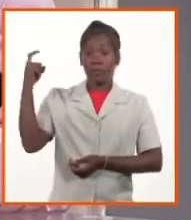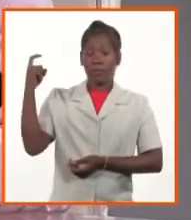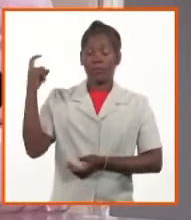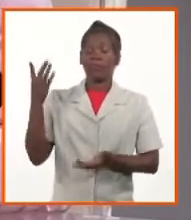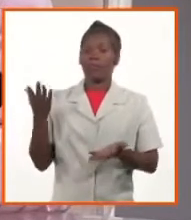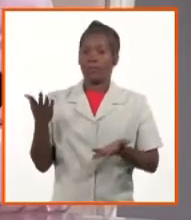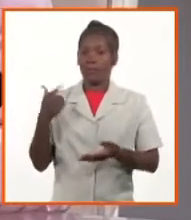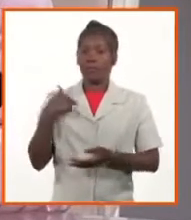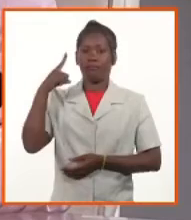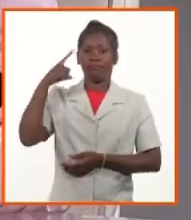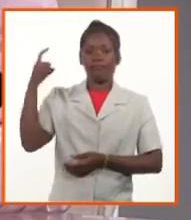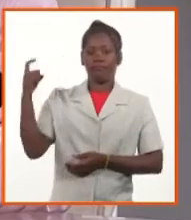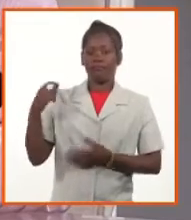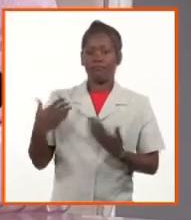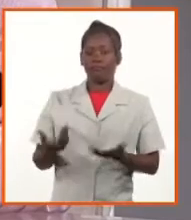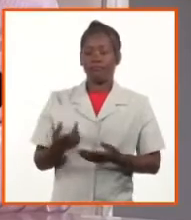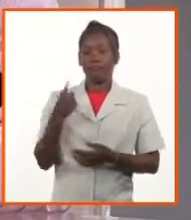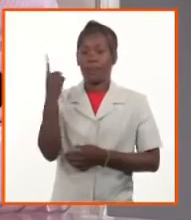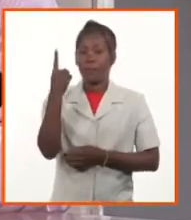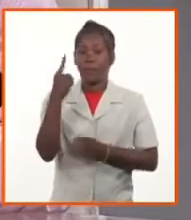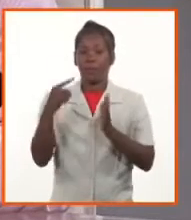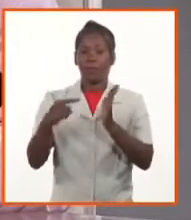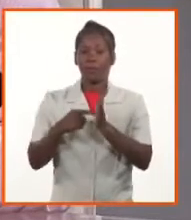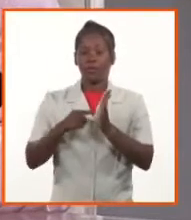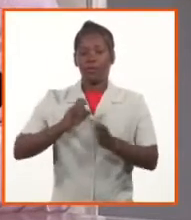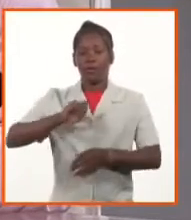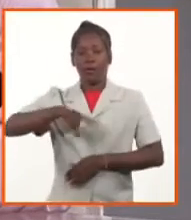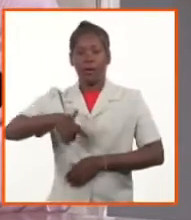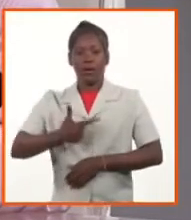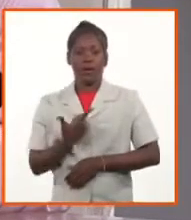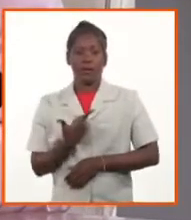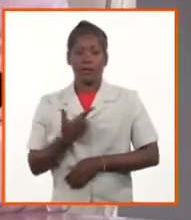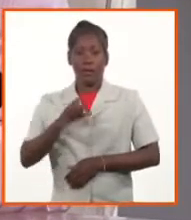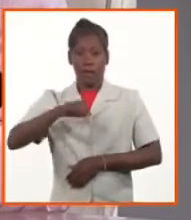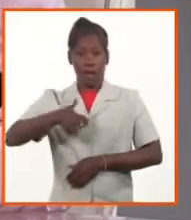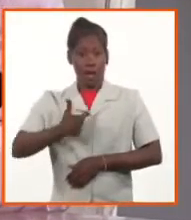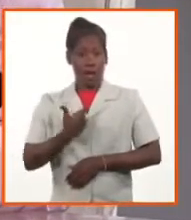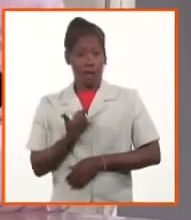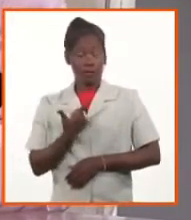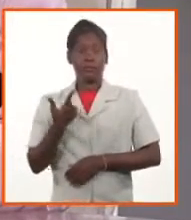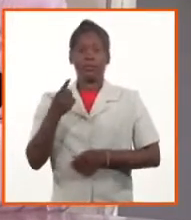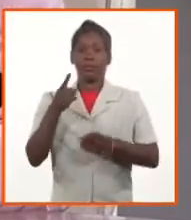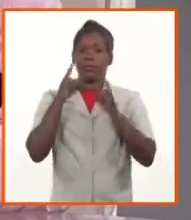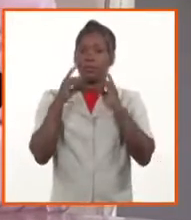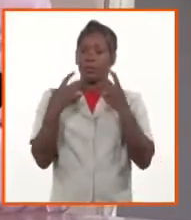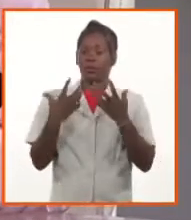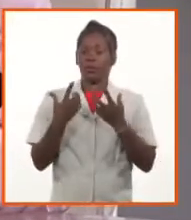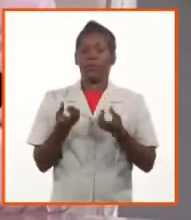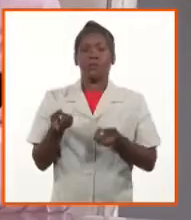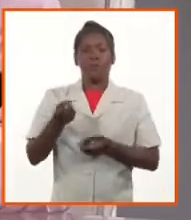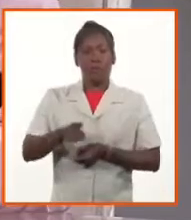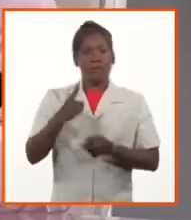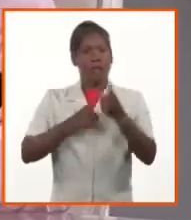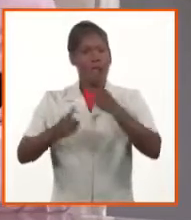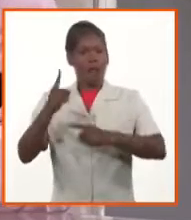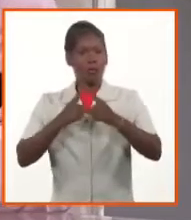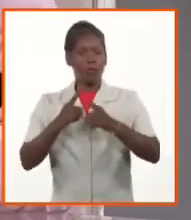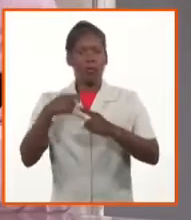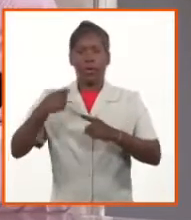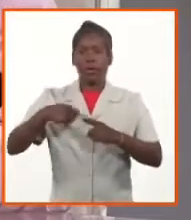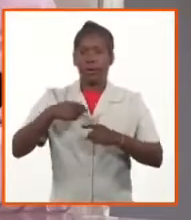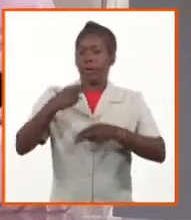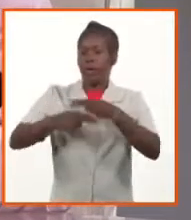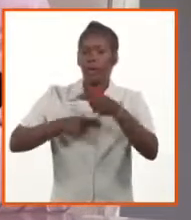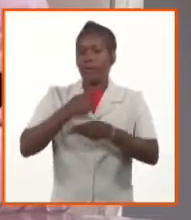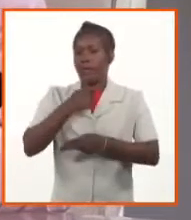arte, porque la crítica de arte tiene un papel fundamental en nuestra sociedad. Y tanta falta que nos hace. A veces es subvalorada, fíjate, pero la crítica de